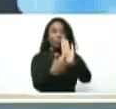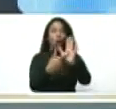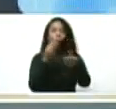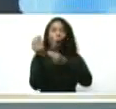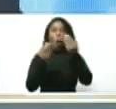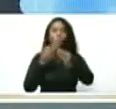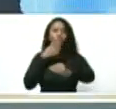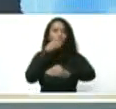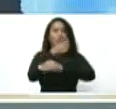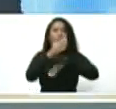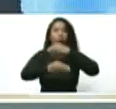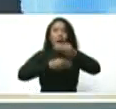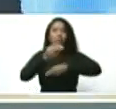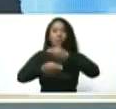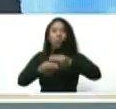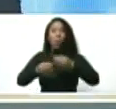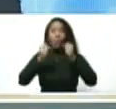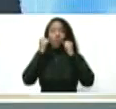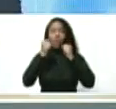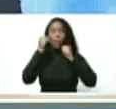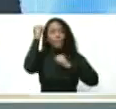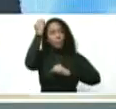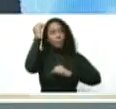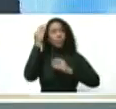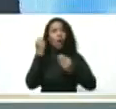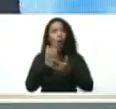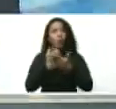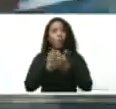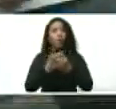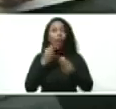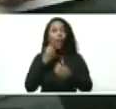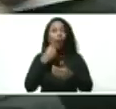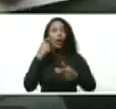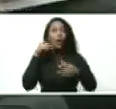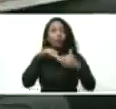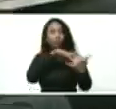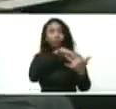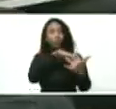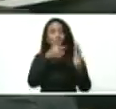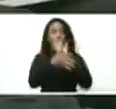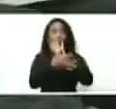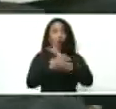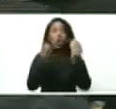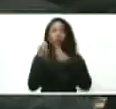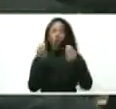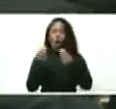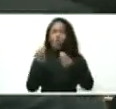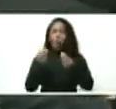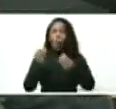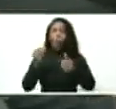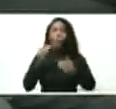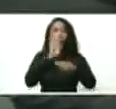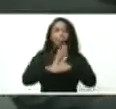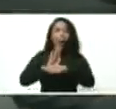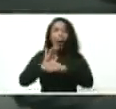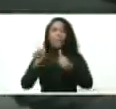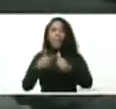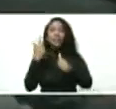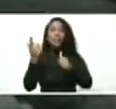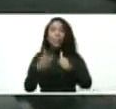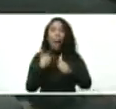fuimos conformando un sólido pensamiento económico de la economía de guerra, de cómo definimos las prioridades en 18